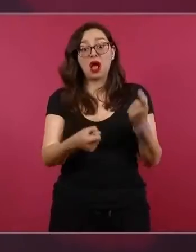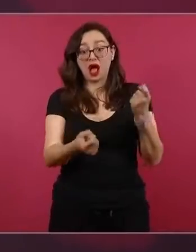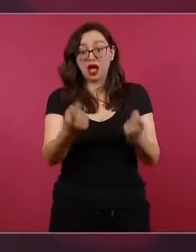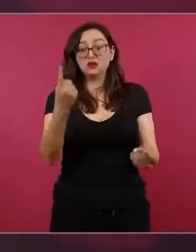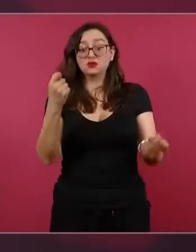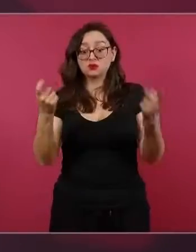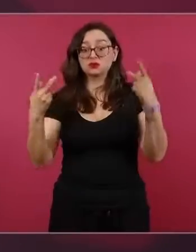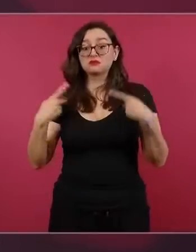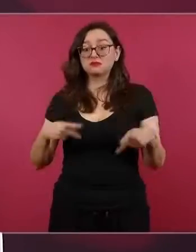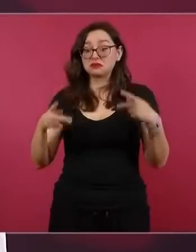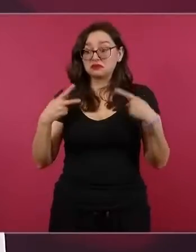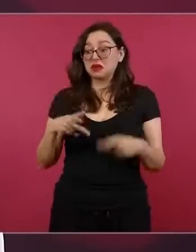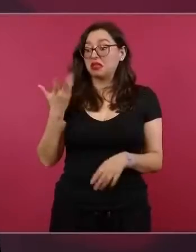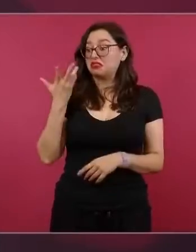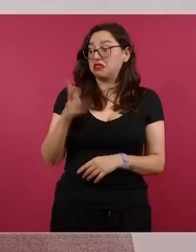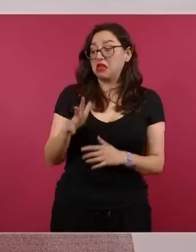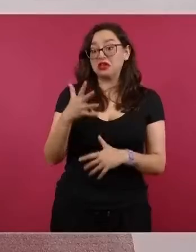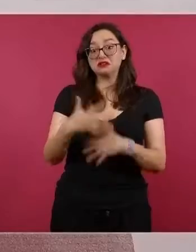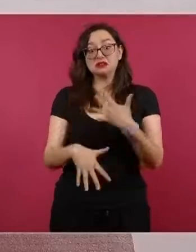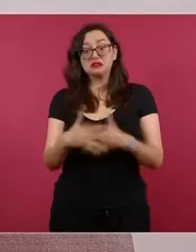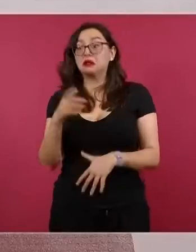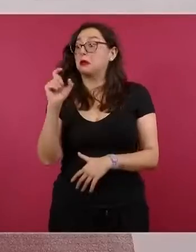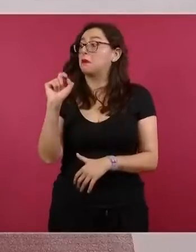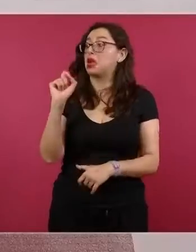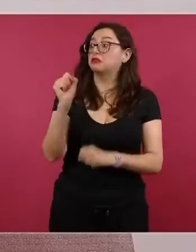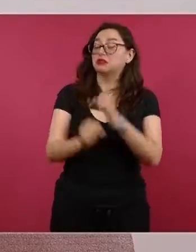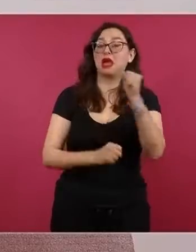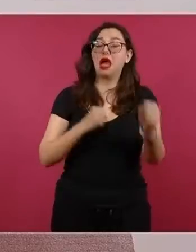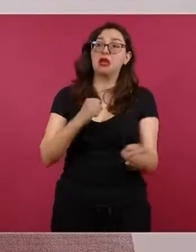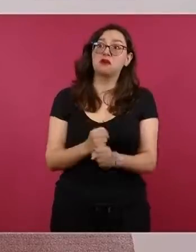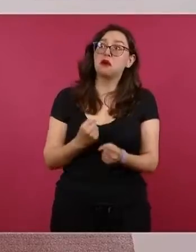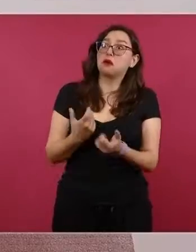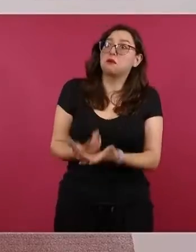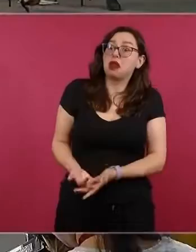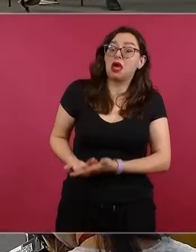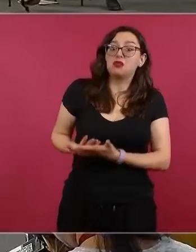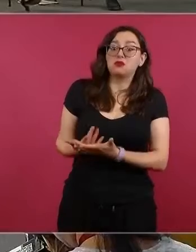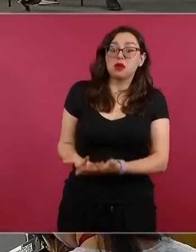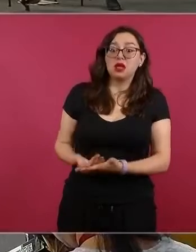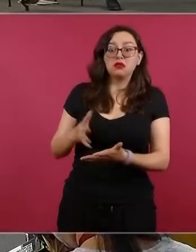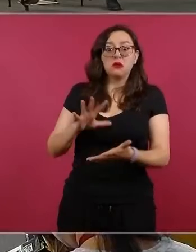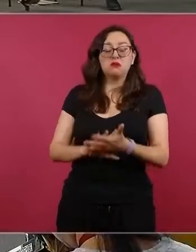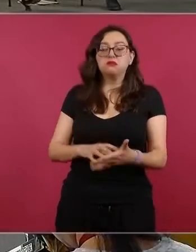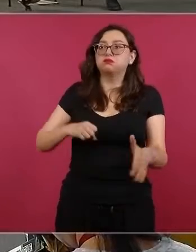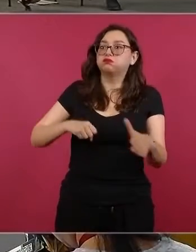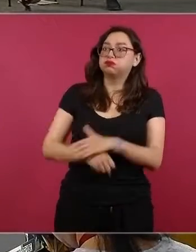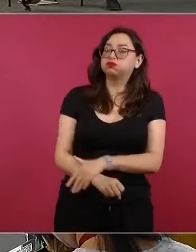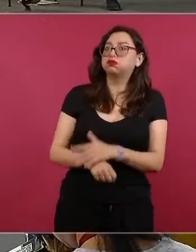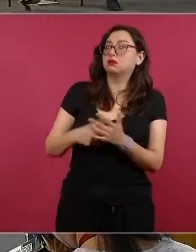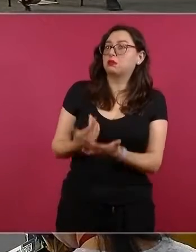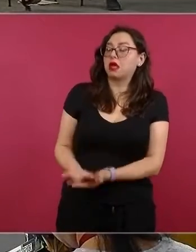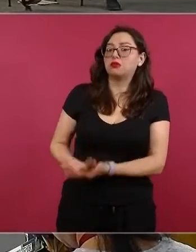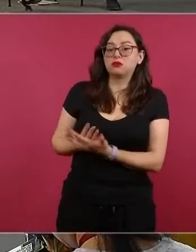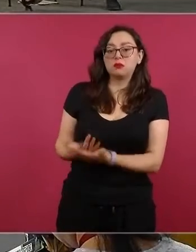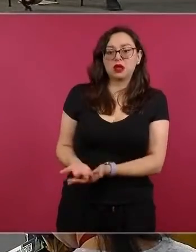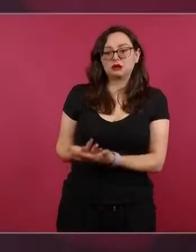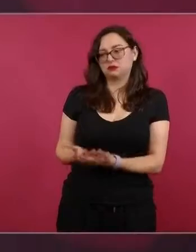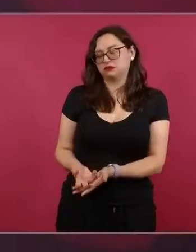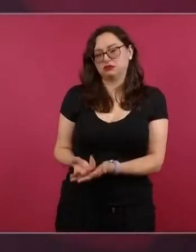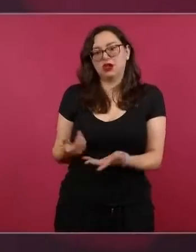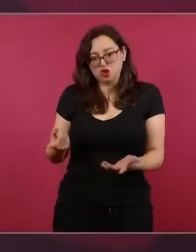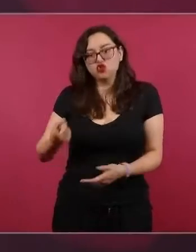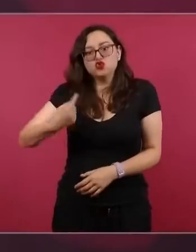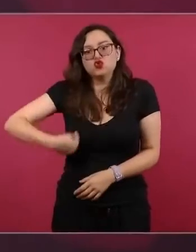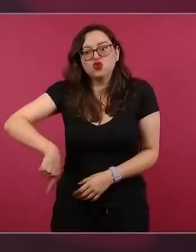en un proceso, hemos sido nosotros, ha sido el presidente. Es una aberración que los asuntos tarden